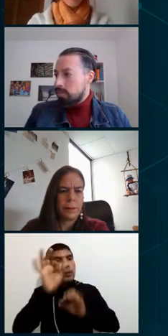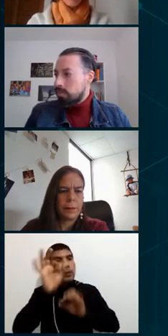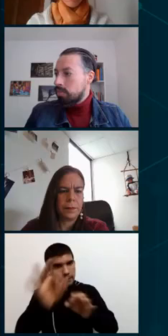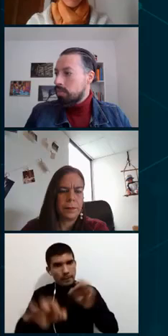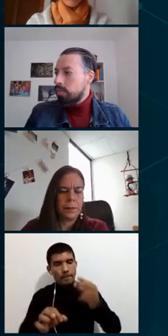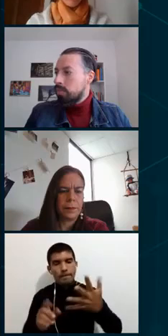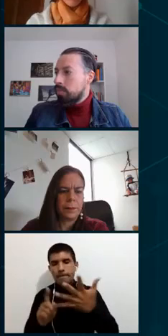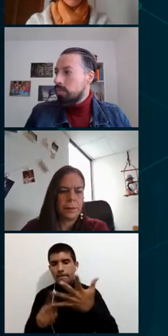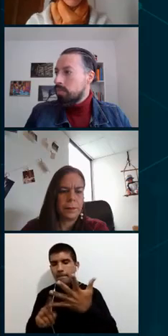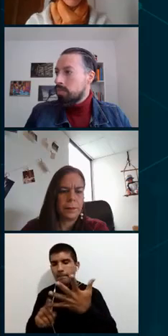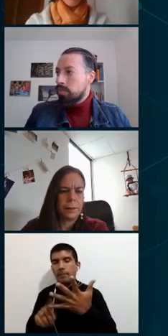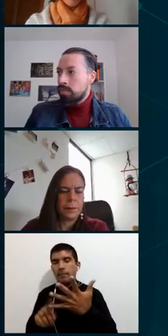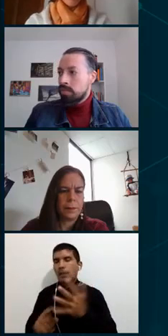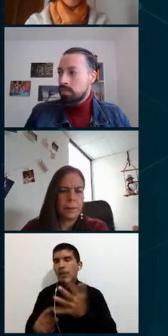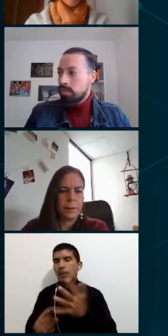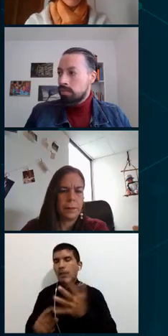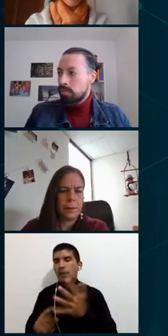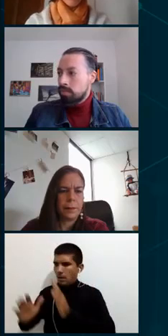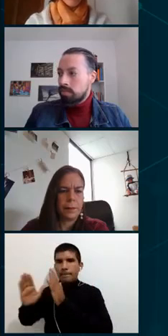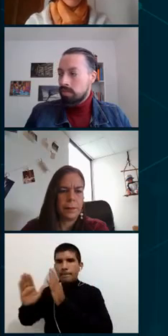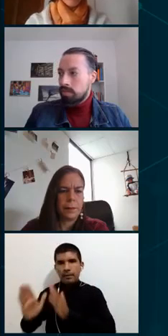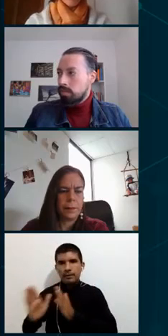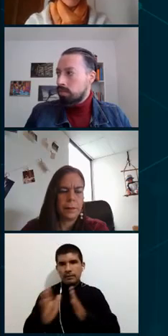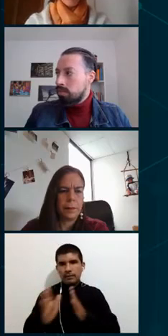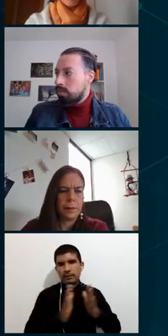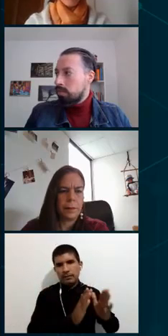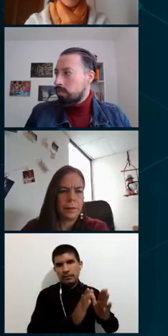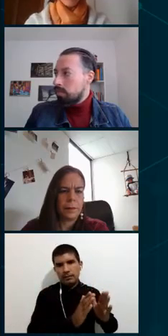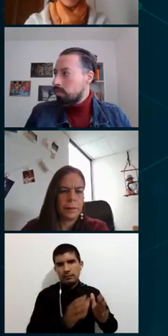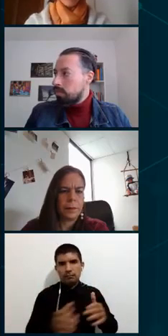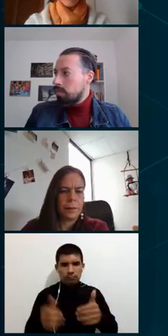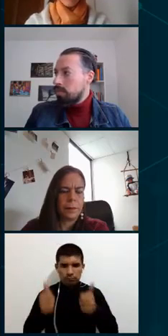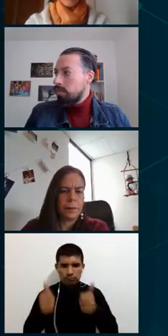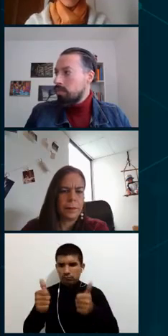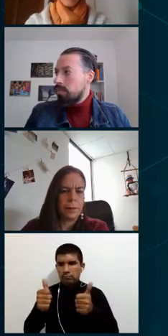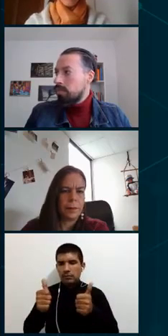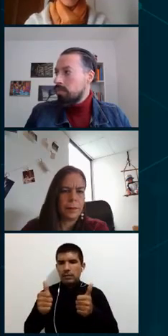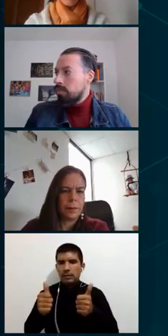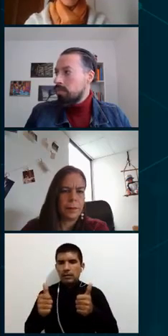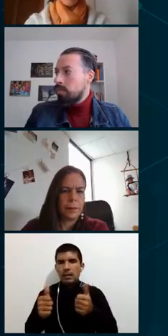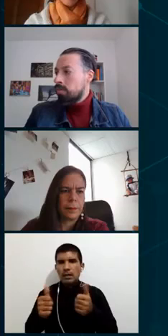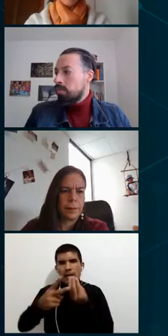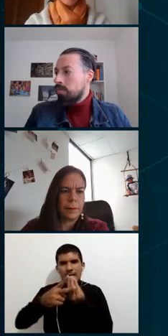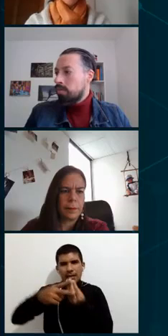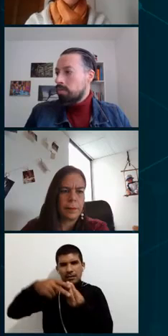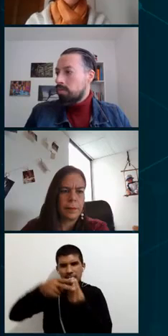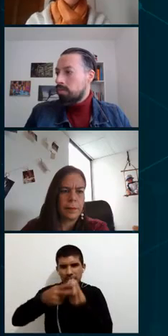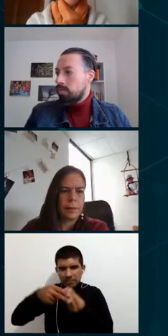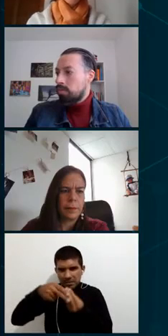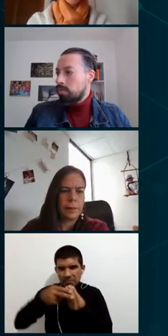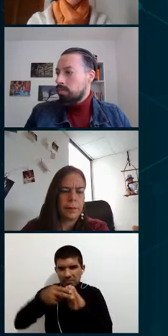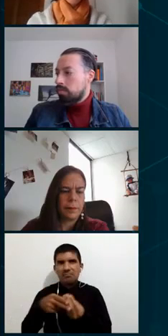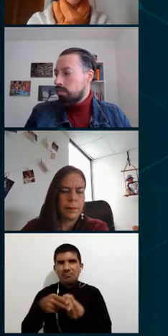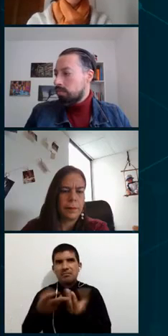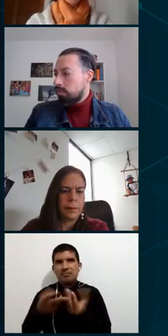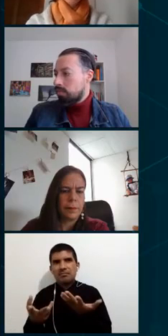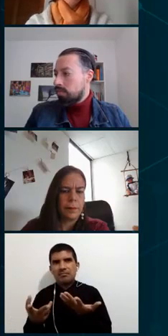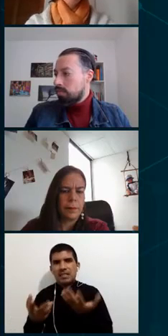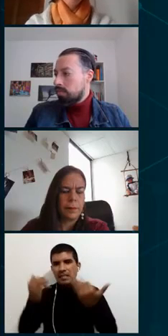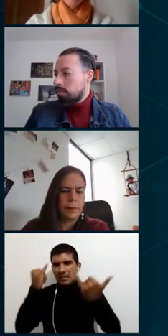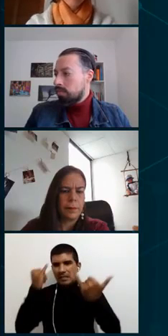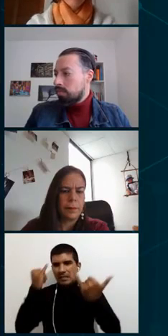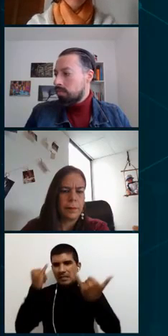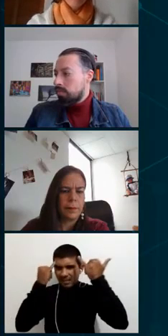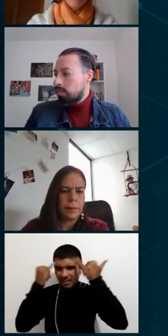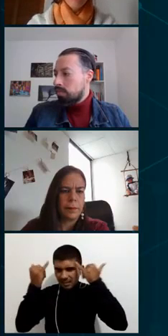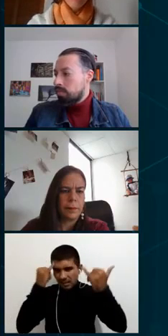Hay varios tipos, digamos, de prototipos a usar en ideas o herramientas. Ahí es donde le digo, creo que me ayude un poquitico